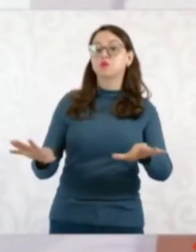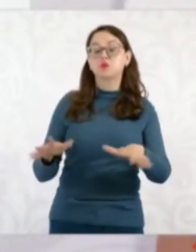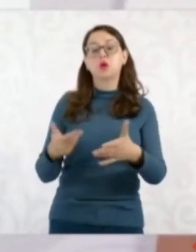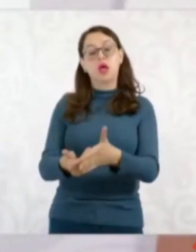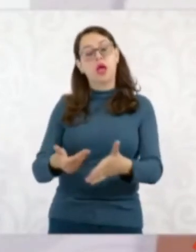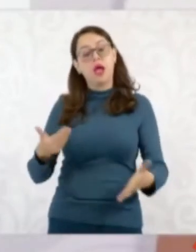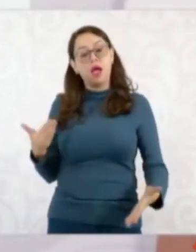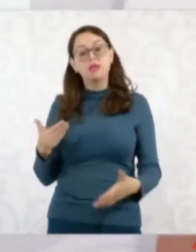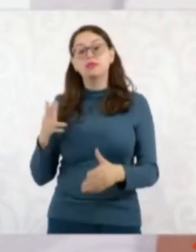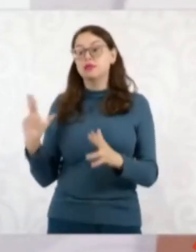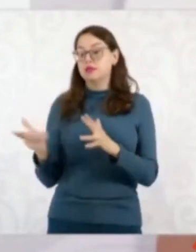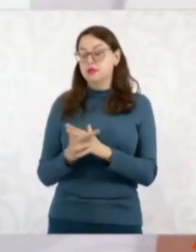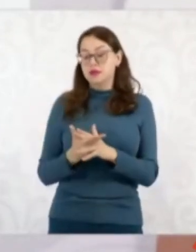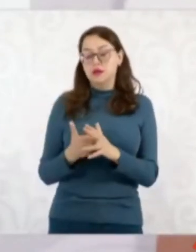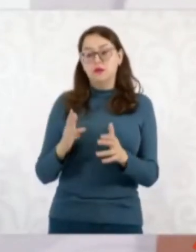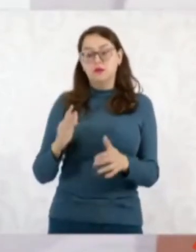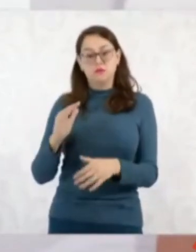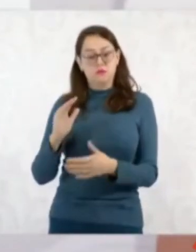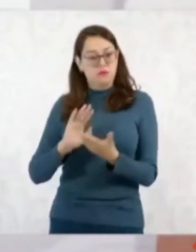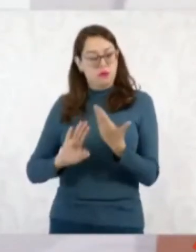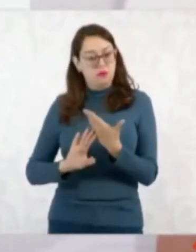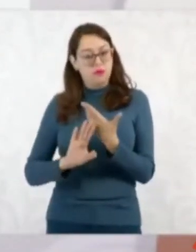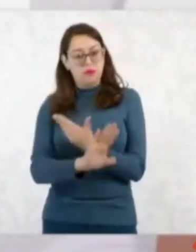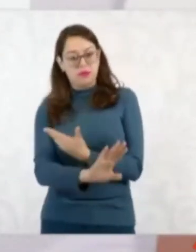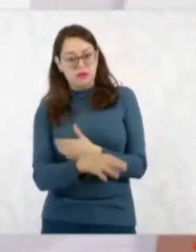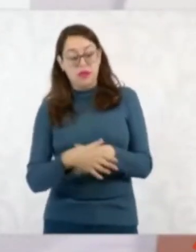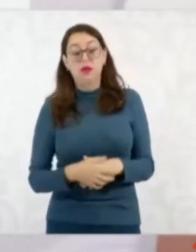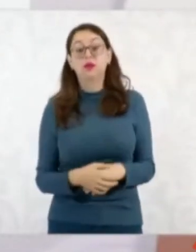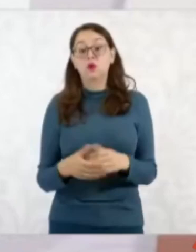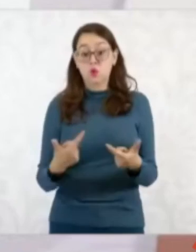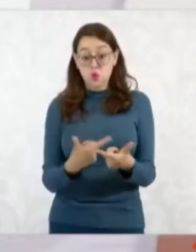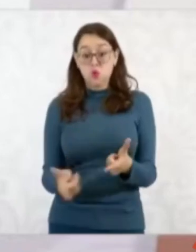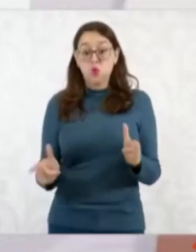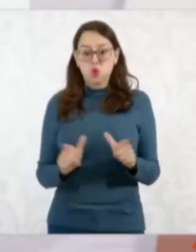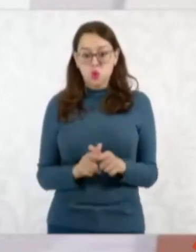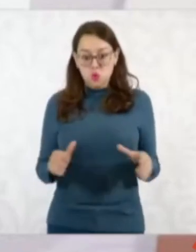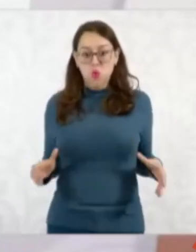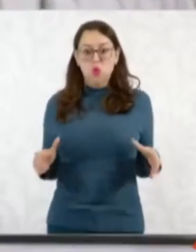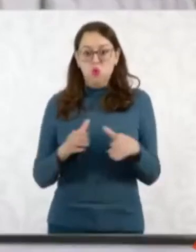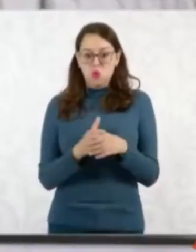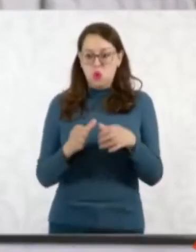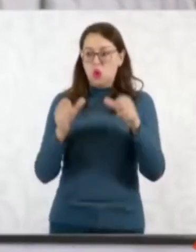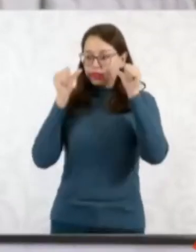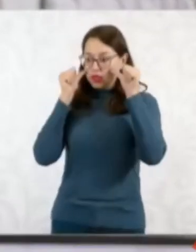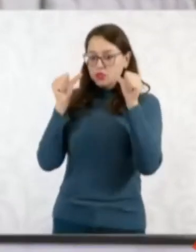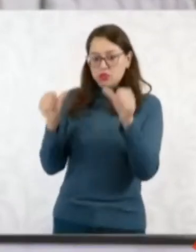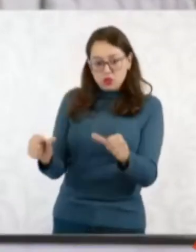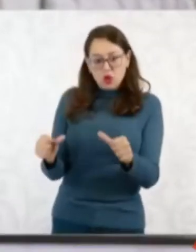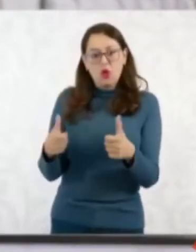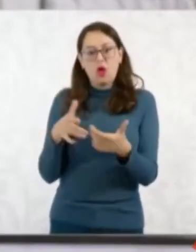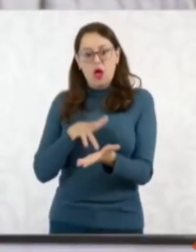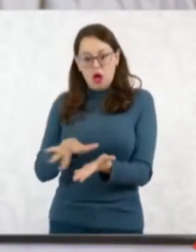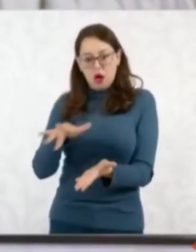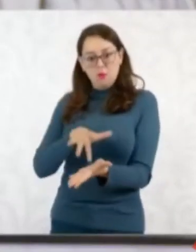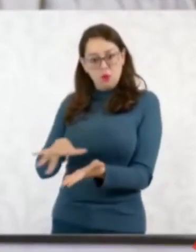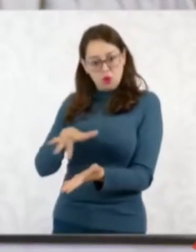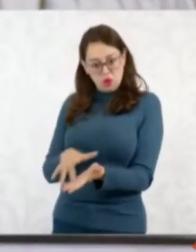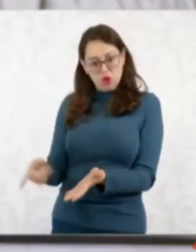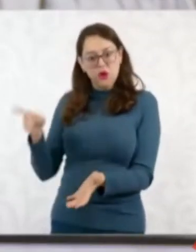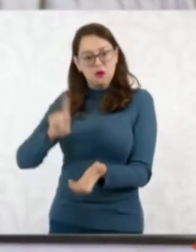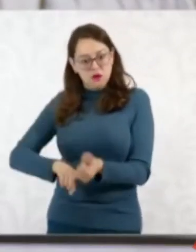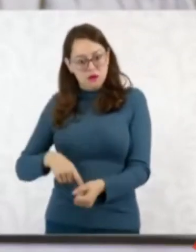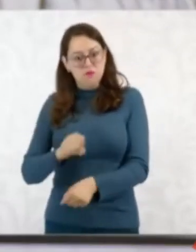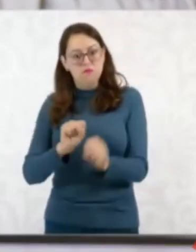de feminicidio, la creación de grupos técnicos de apoyo que podrán ser creados al amparo del sistema y